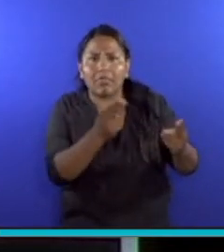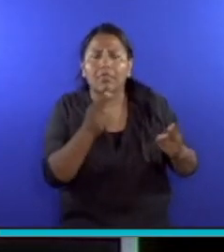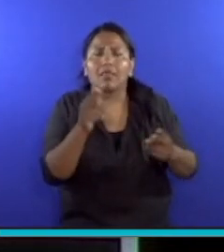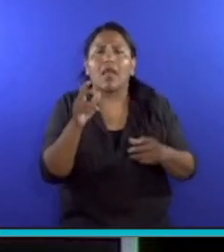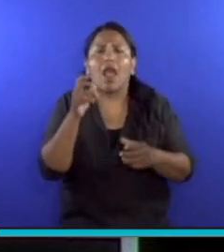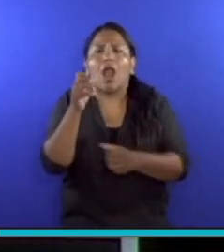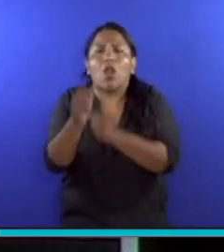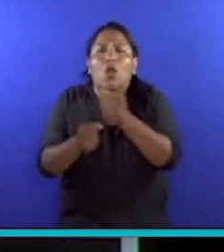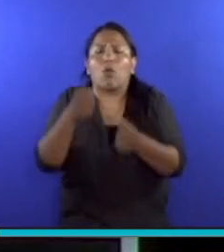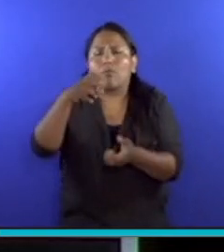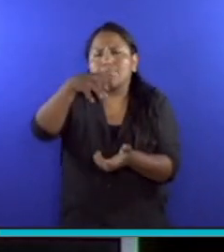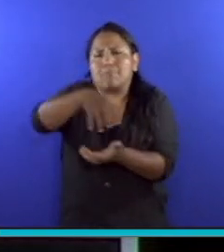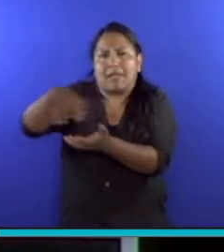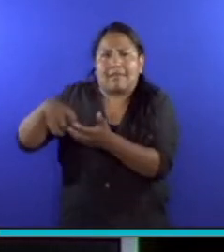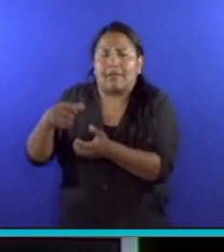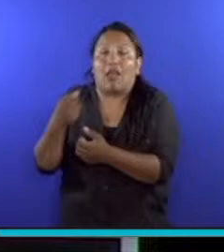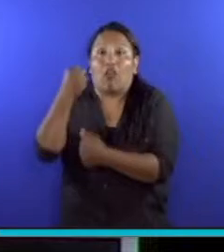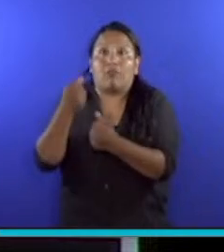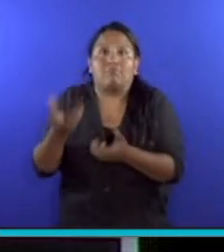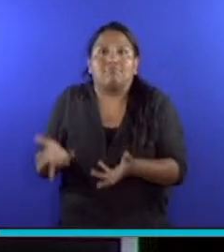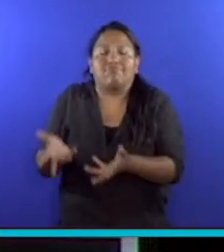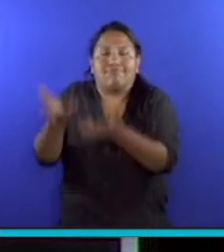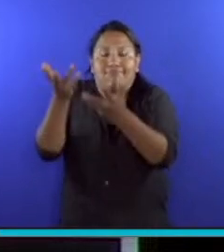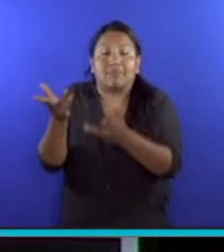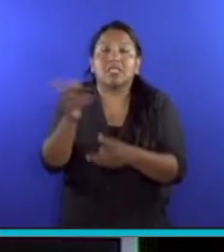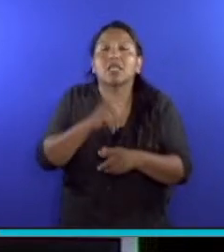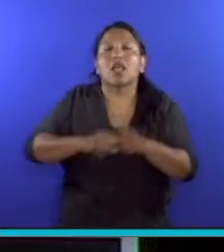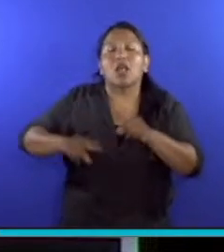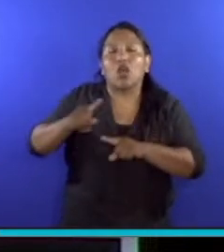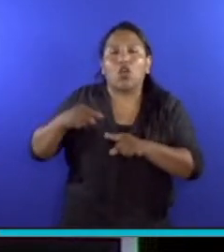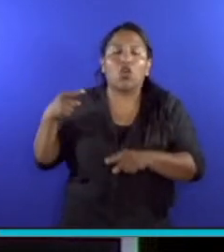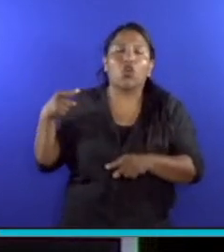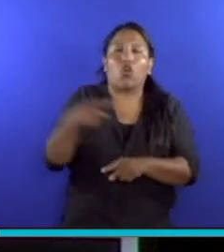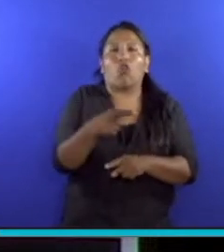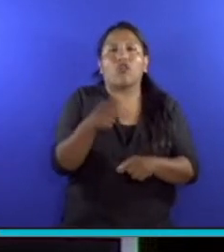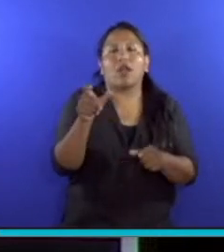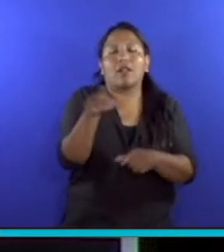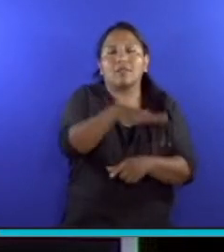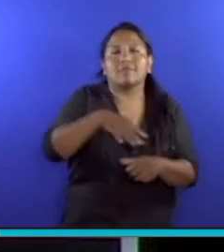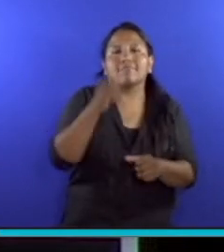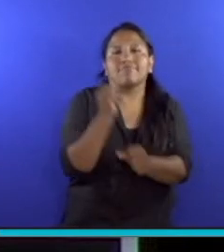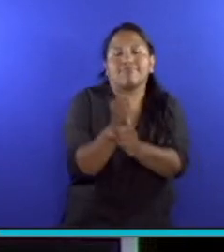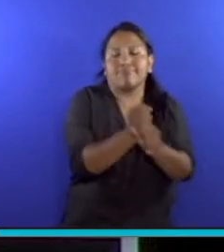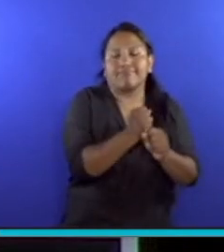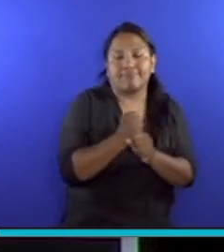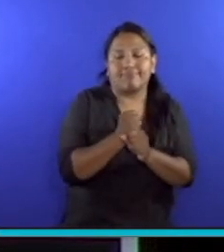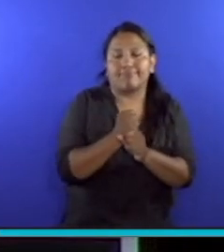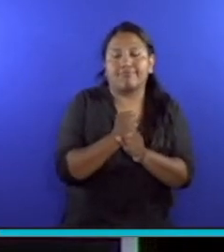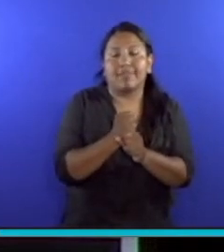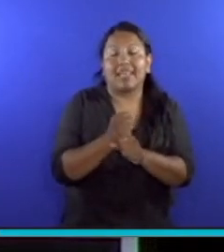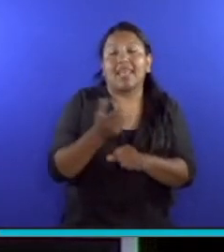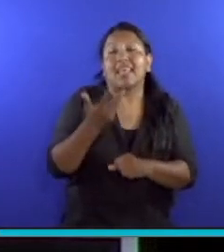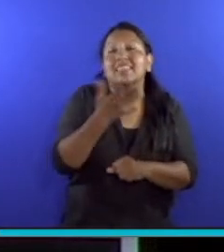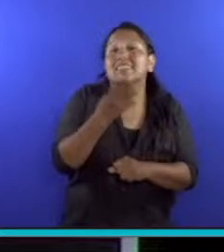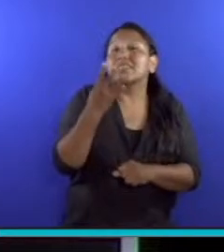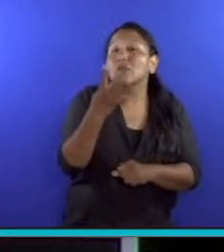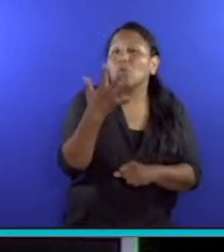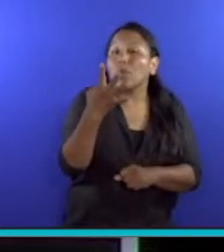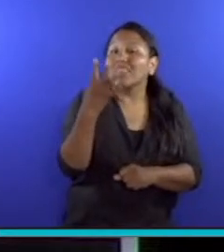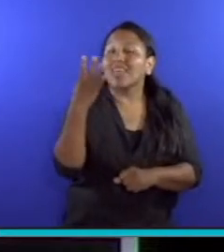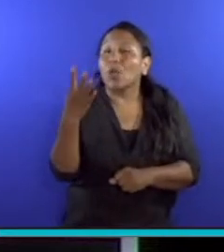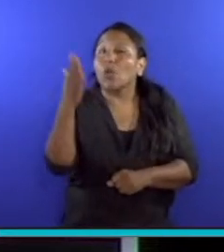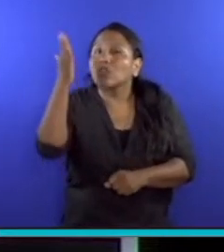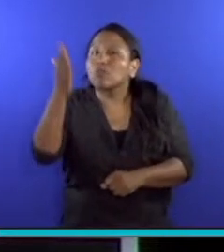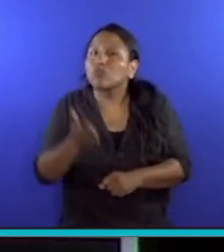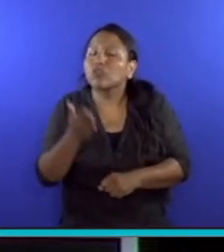este país, sino que estuvo dirigido contra la clase trabajadora. El 54% de los detenidos desaparecidos